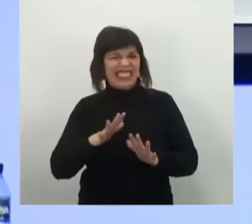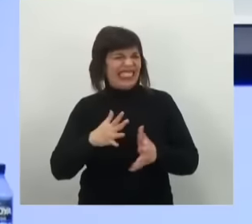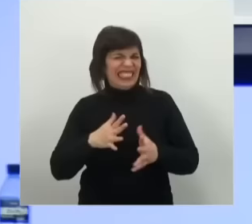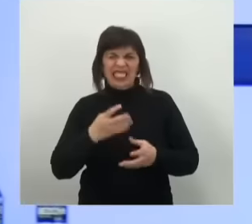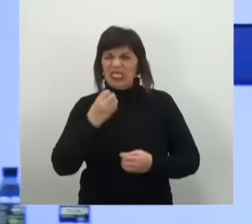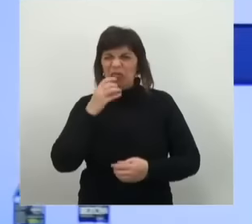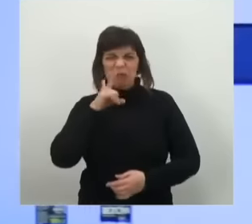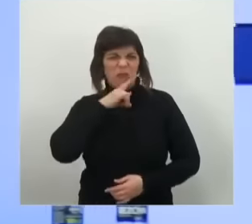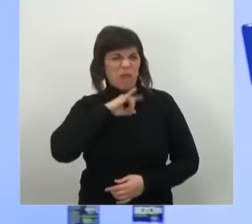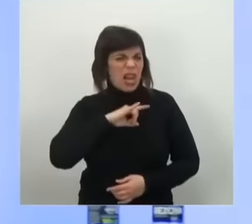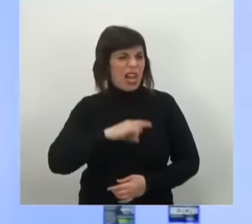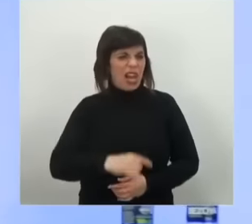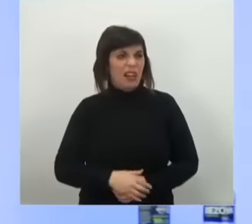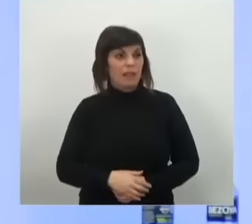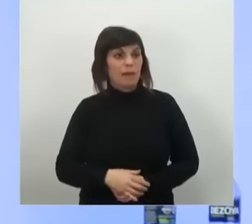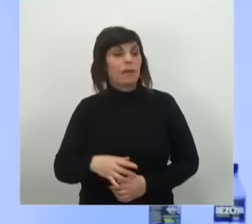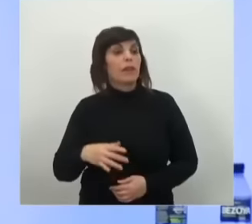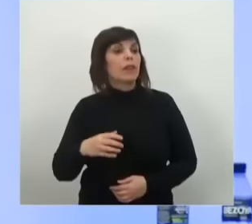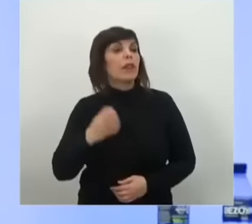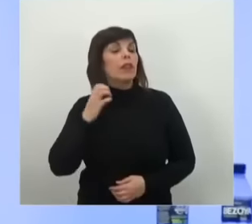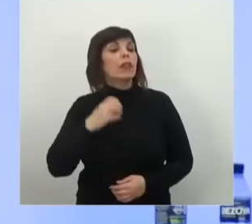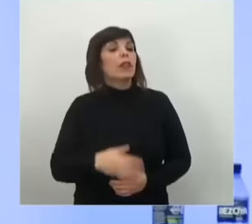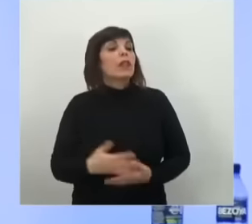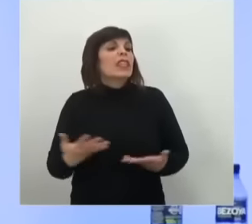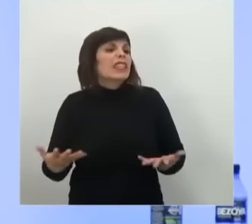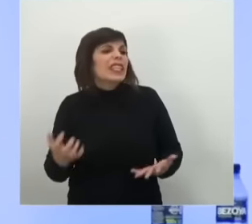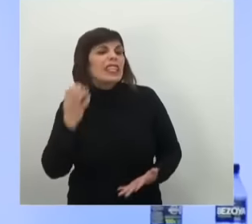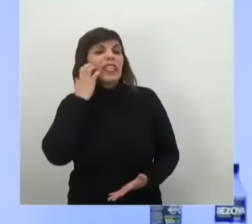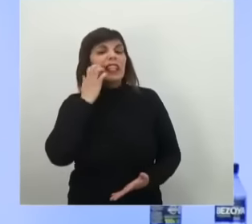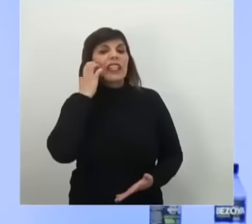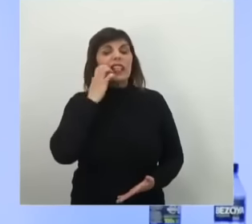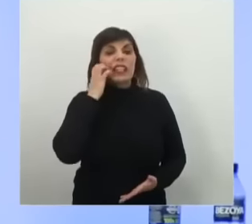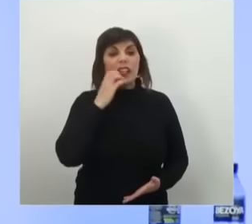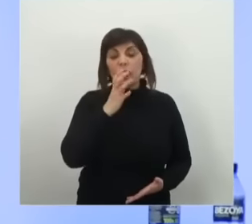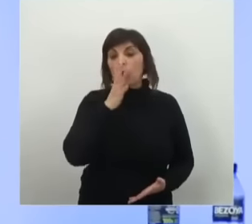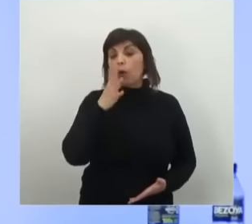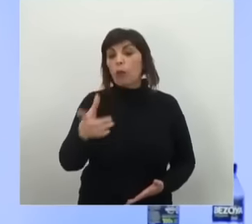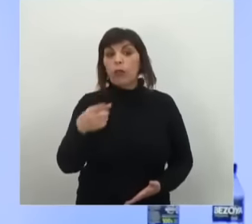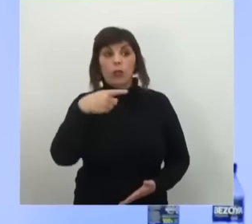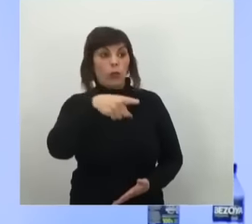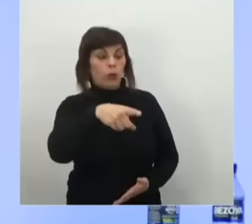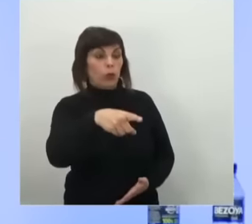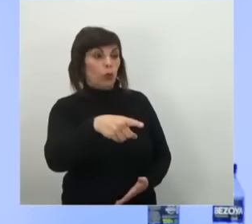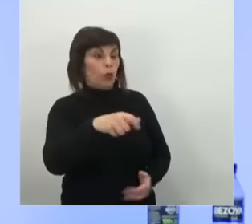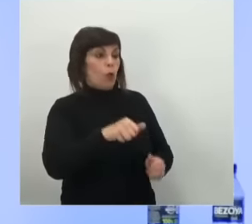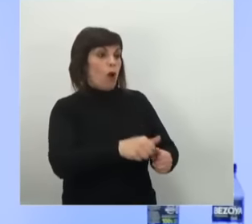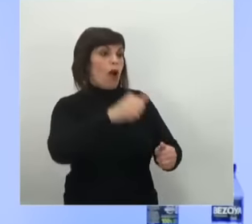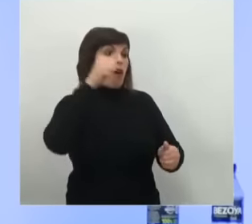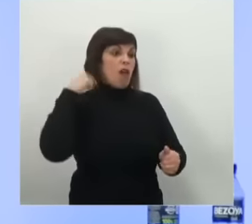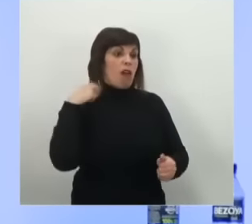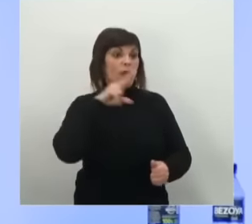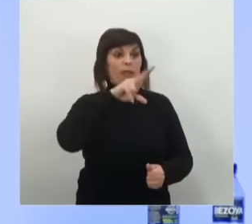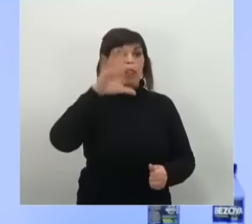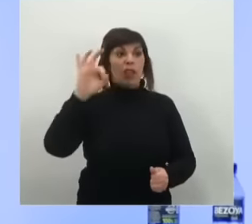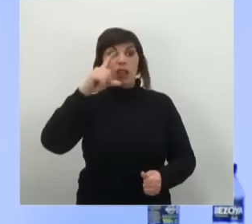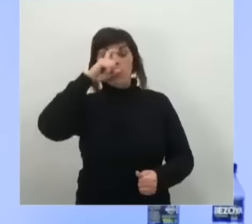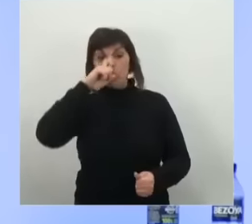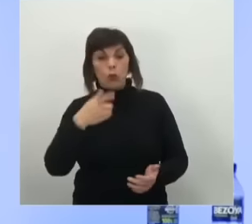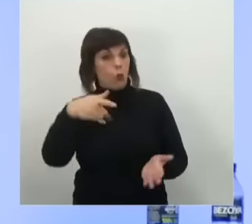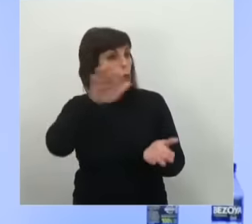que tú estés aquí parado delante nuestro porque tendrías que haberte muerto hace 20 años atrás